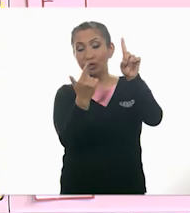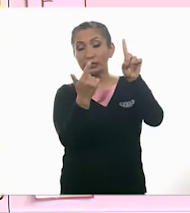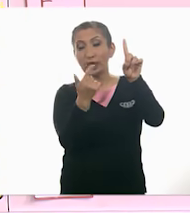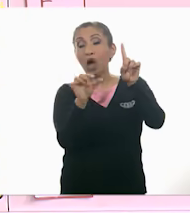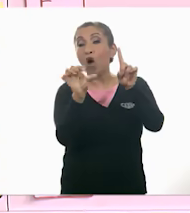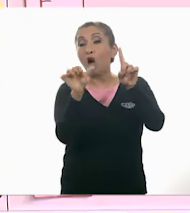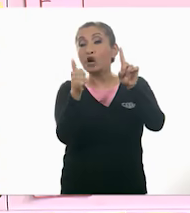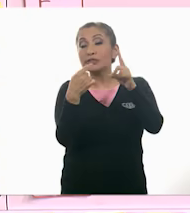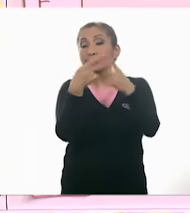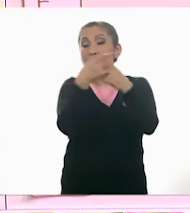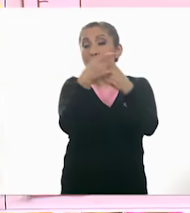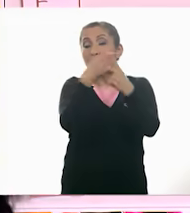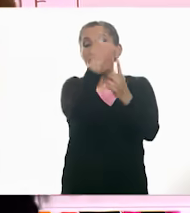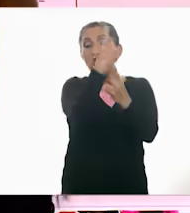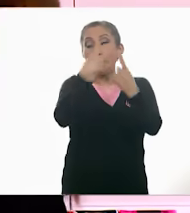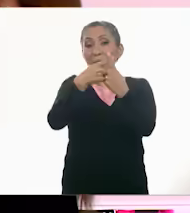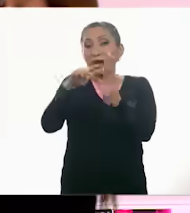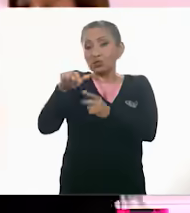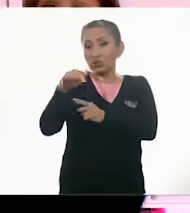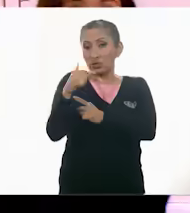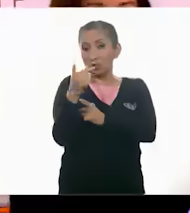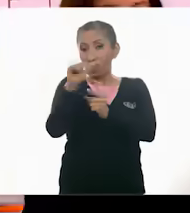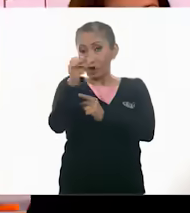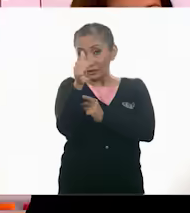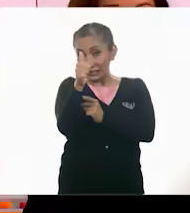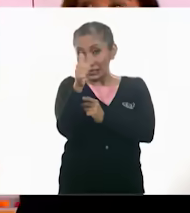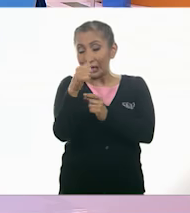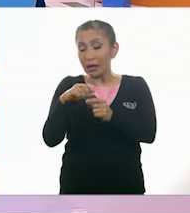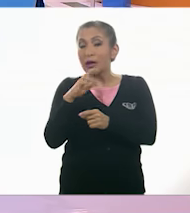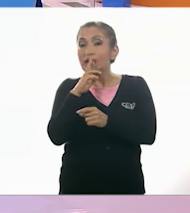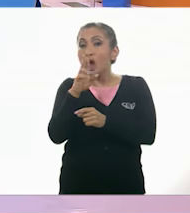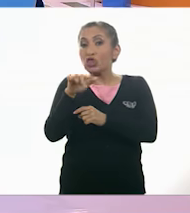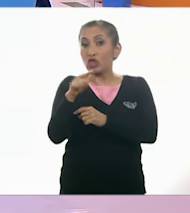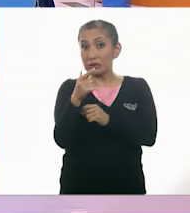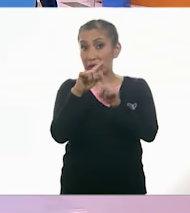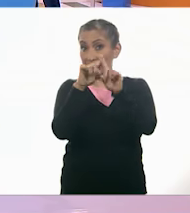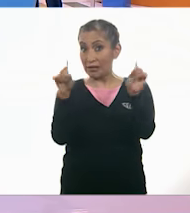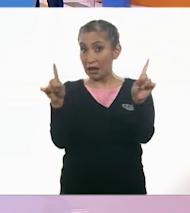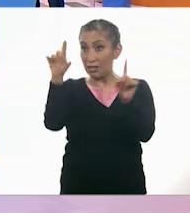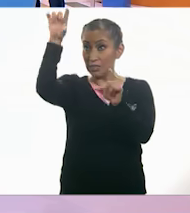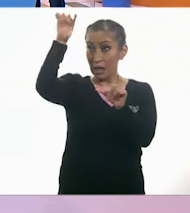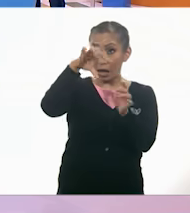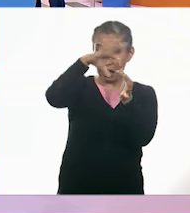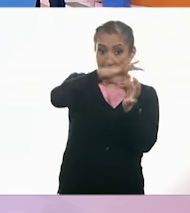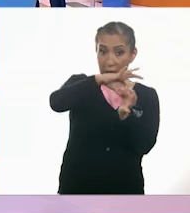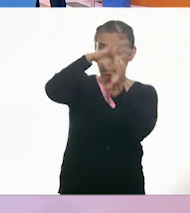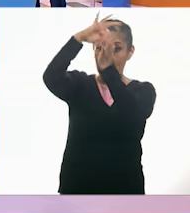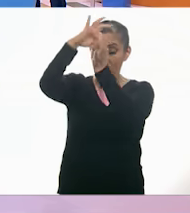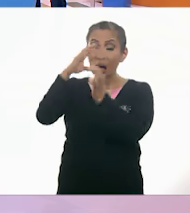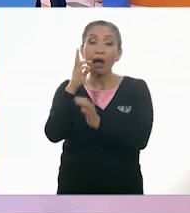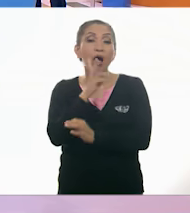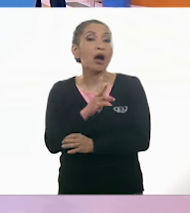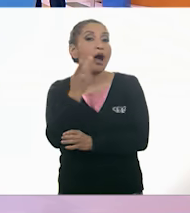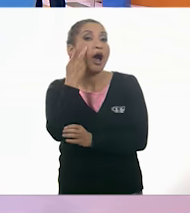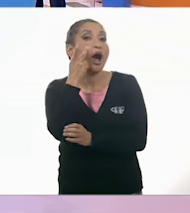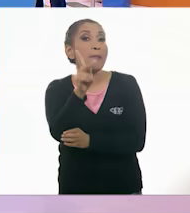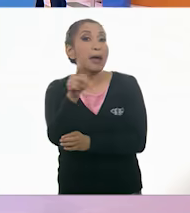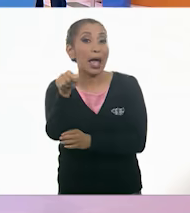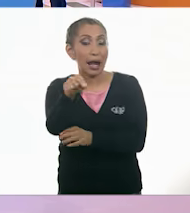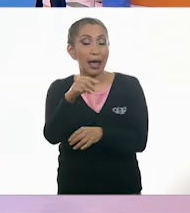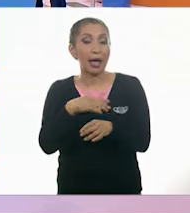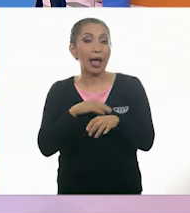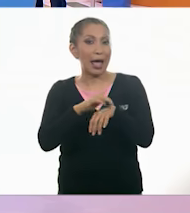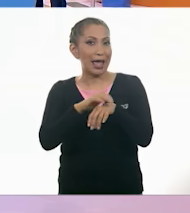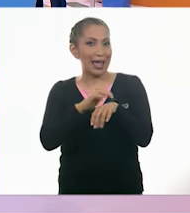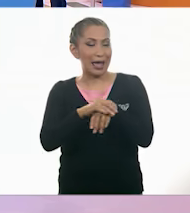sumar 11 unidades. 11 unidades. Entonces, niños, recuerden, son diferentes regularidades. Vamos a poner a prueba a nuestro amigo